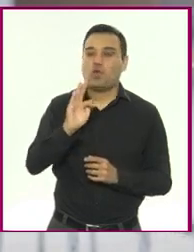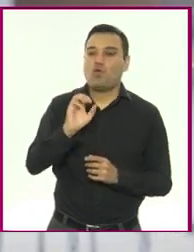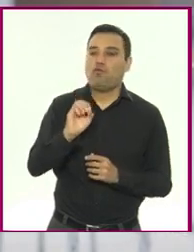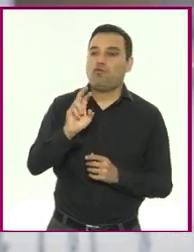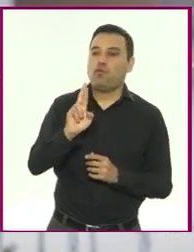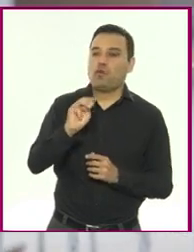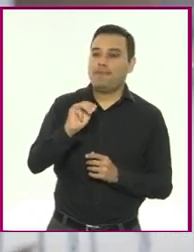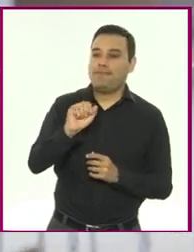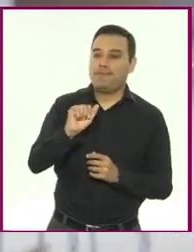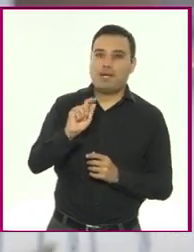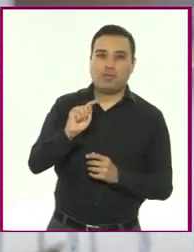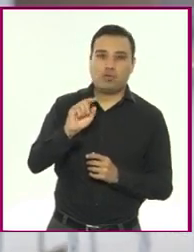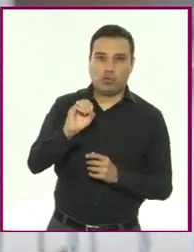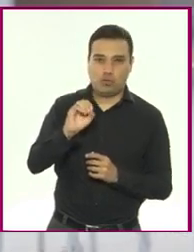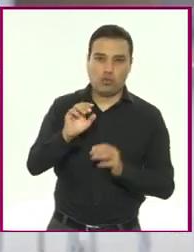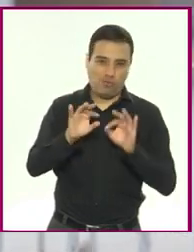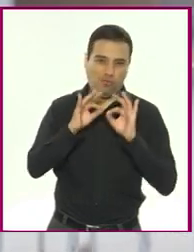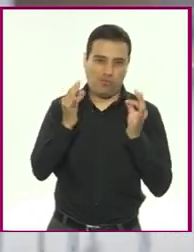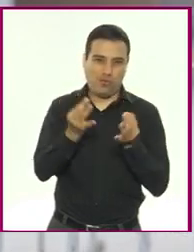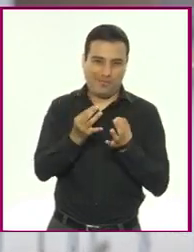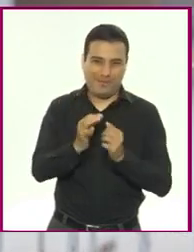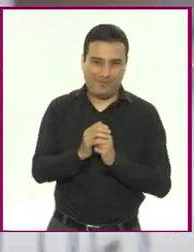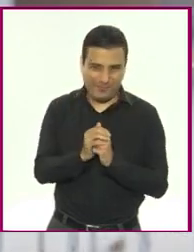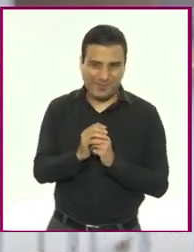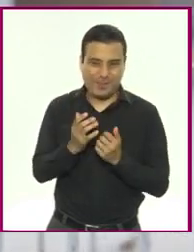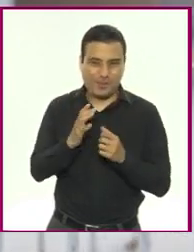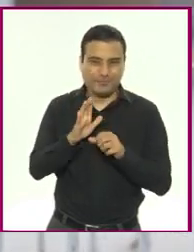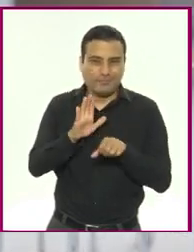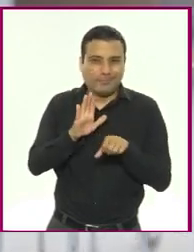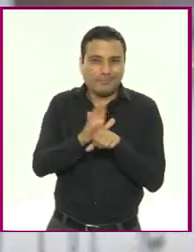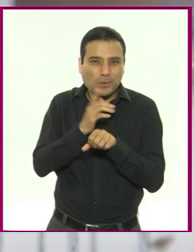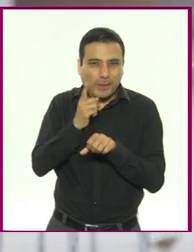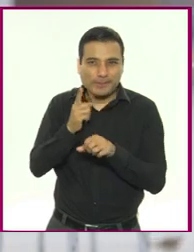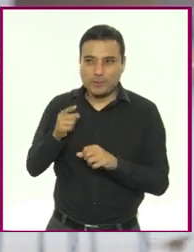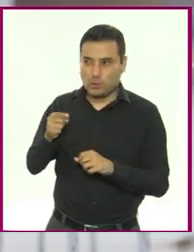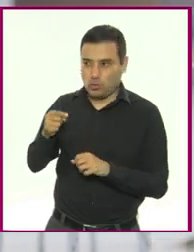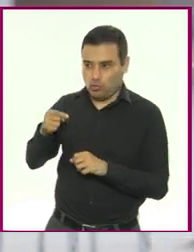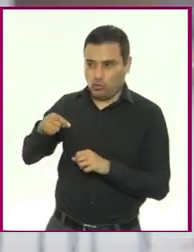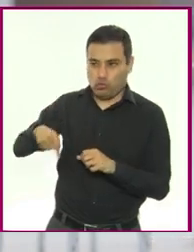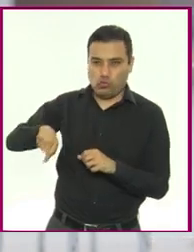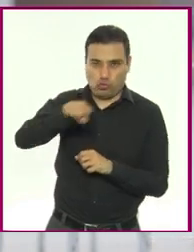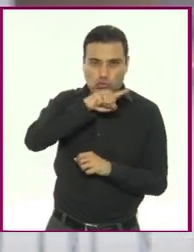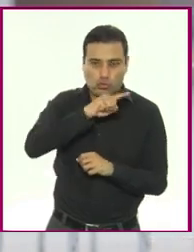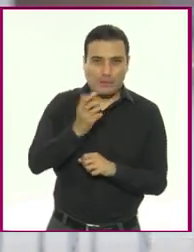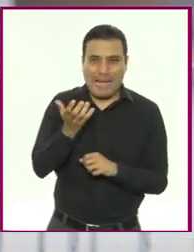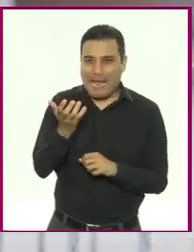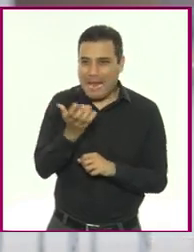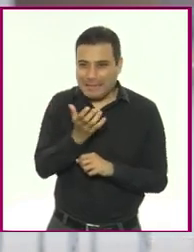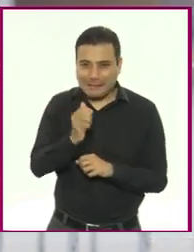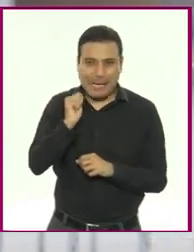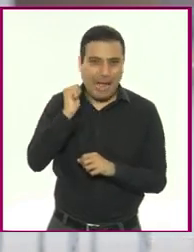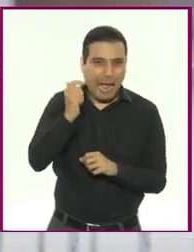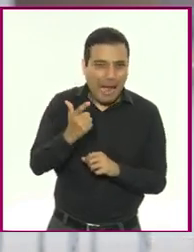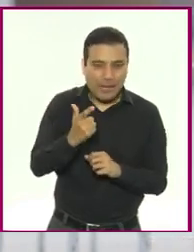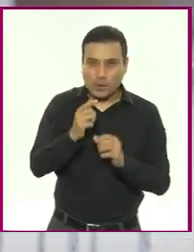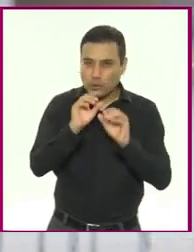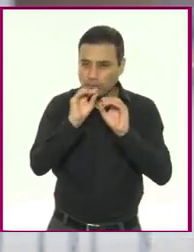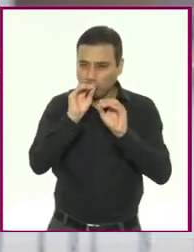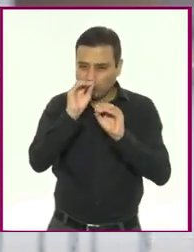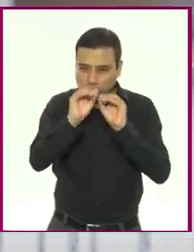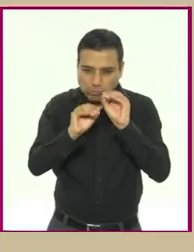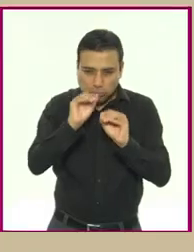construyendo no O sea nosotras mismas estamos construyendo algo y y pues de repente si es como un poquito